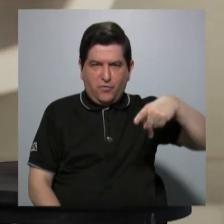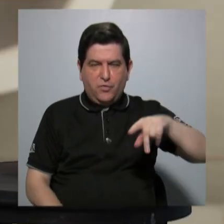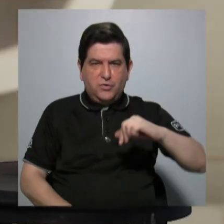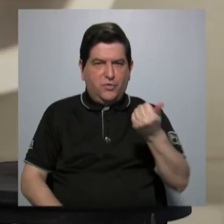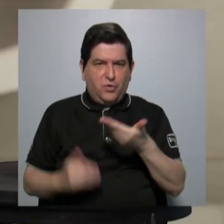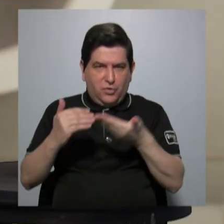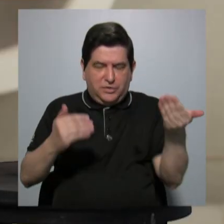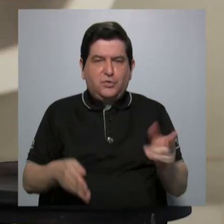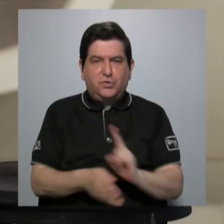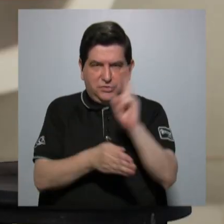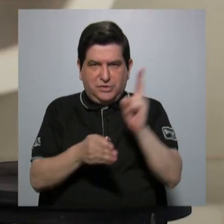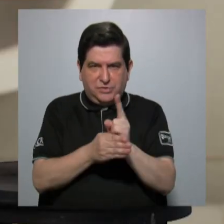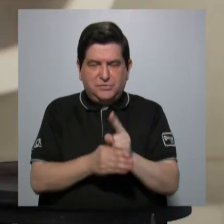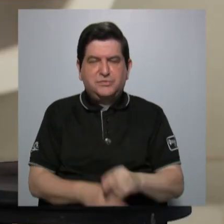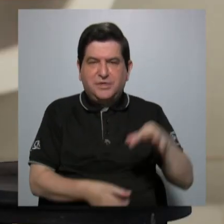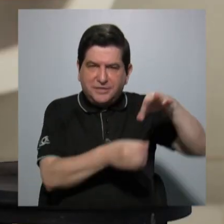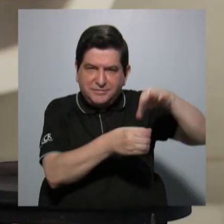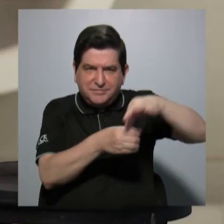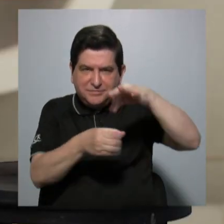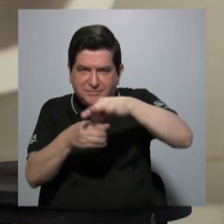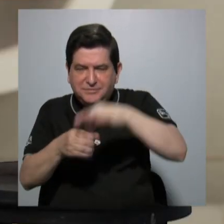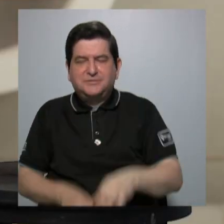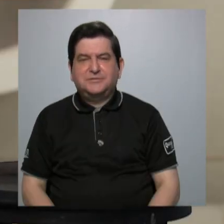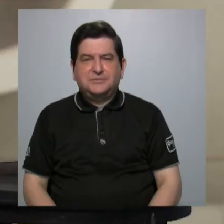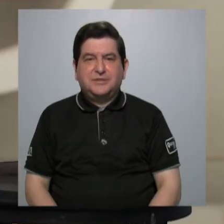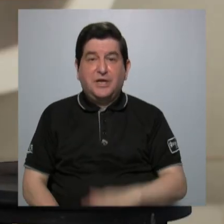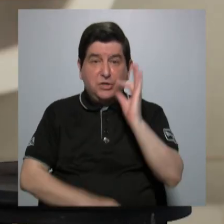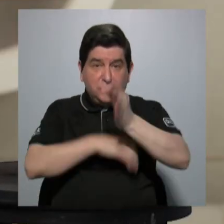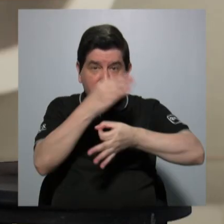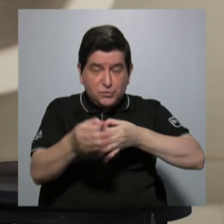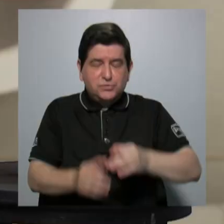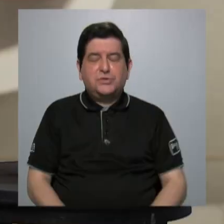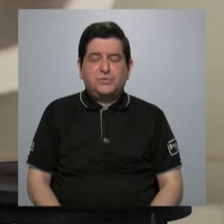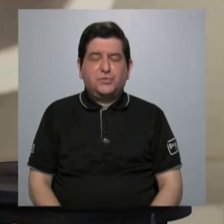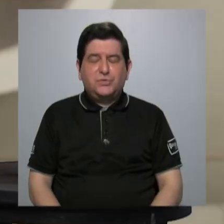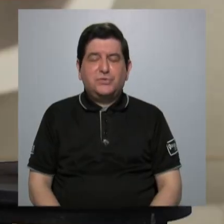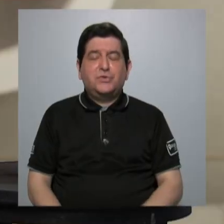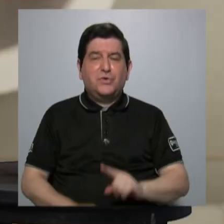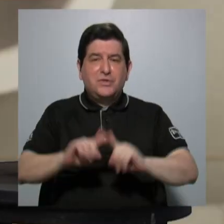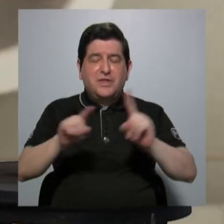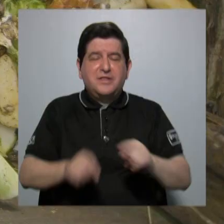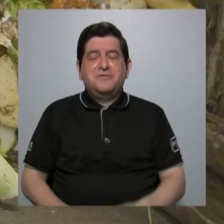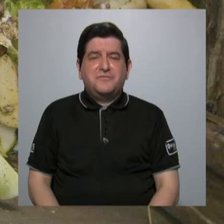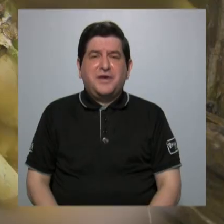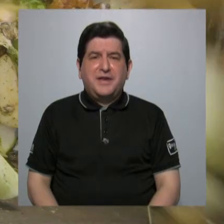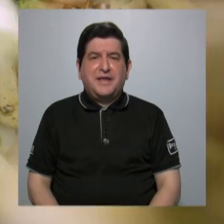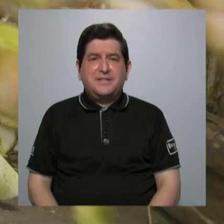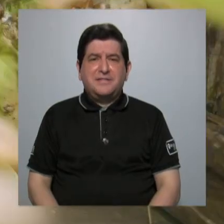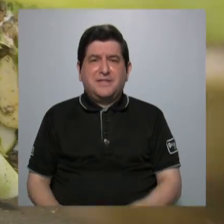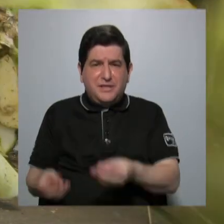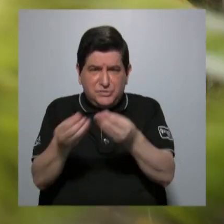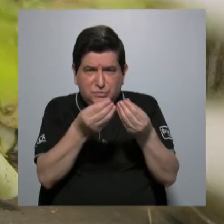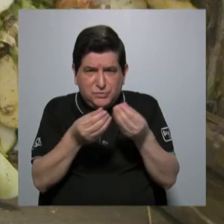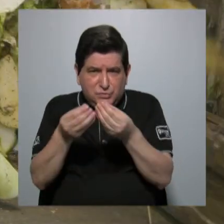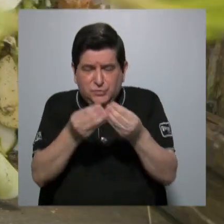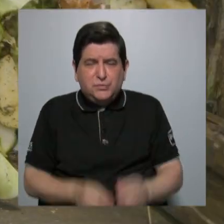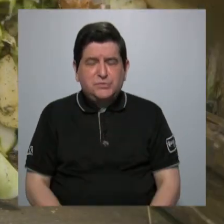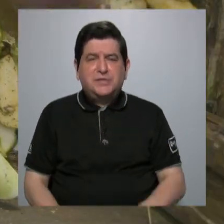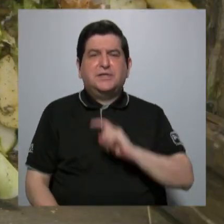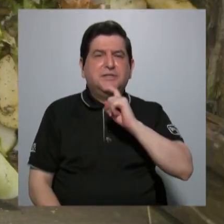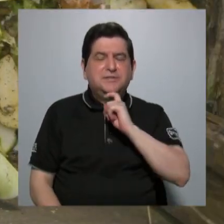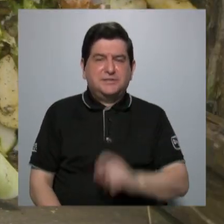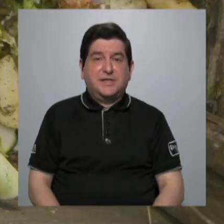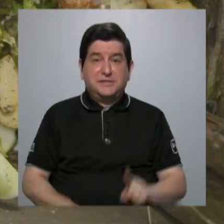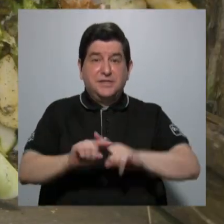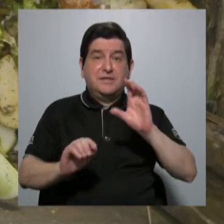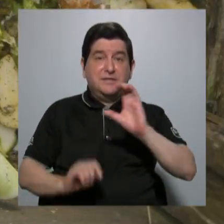fósforo y otros elementos que los podemos utilizar en cultivos, que es un sustituto de los fertilizantes minerales que causa un impacto significativo. Entonces ve